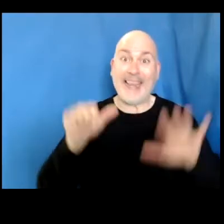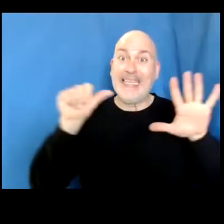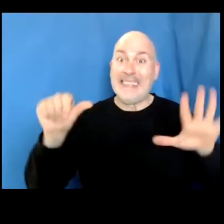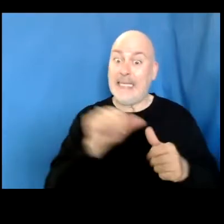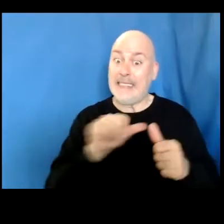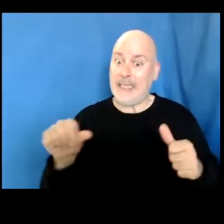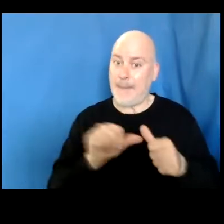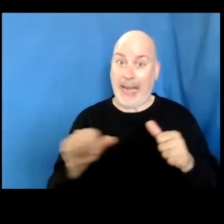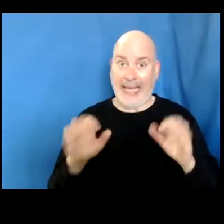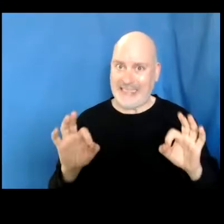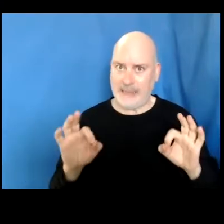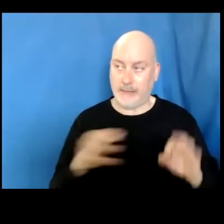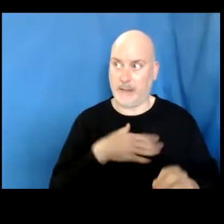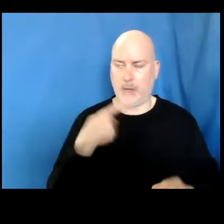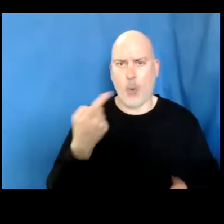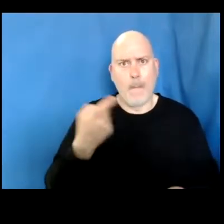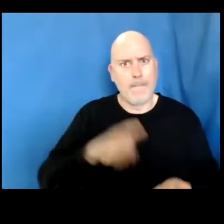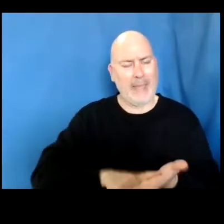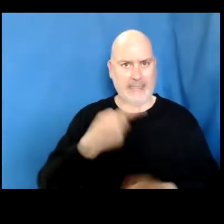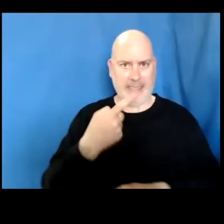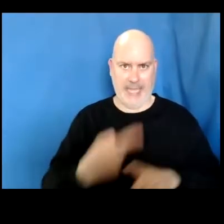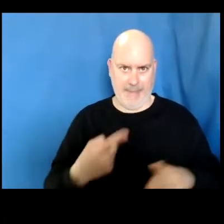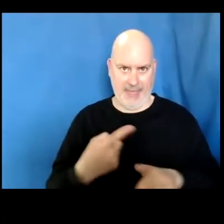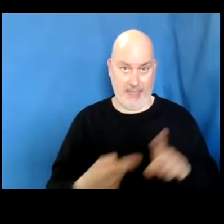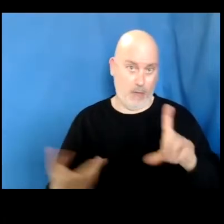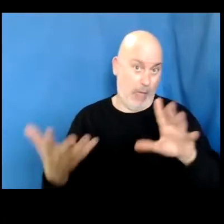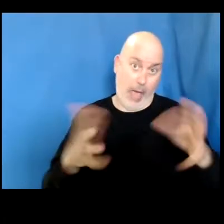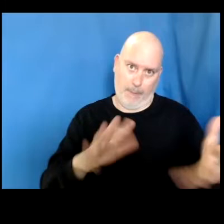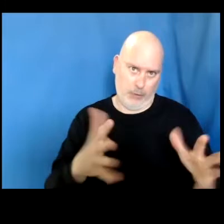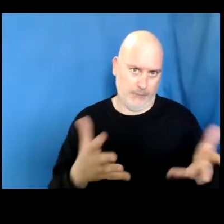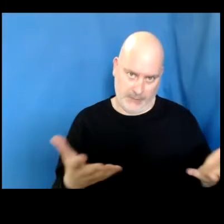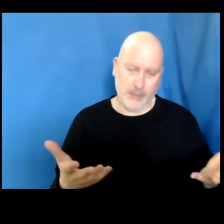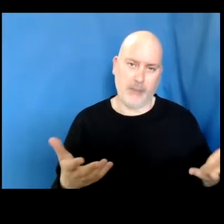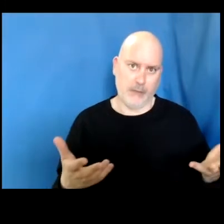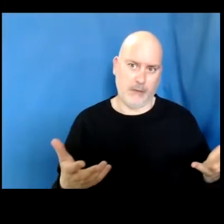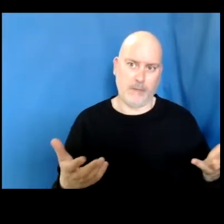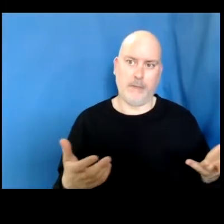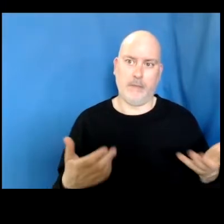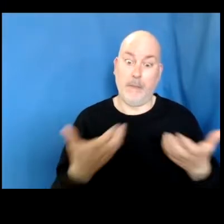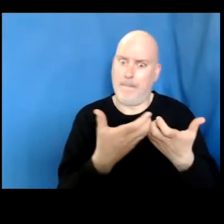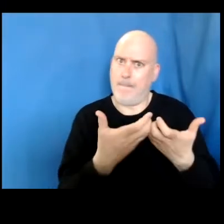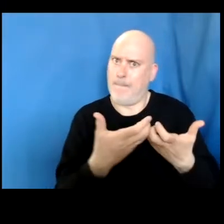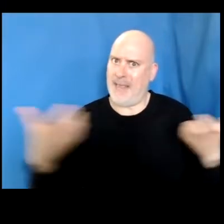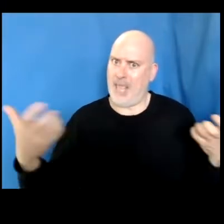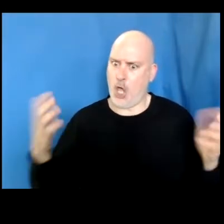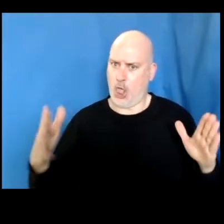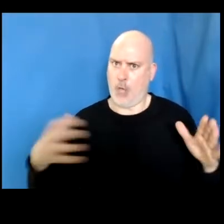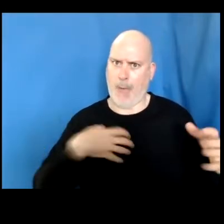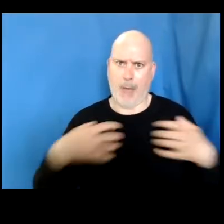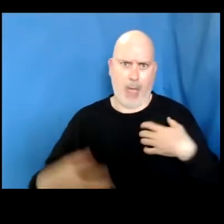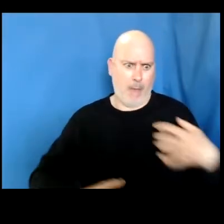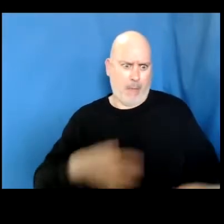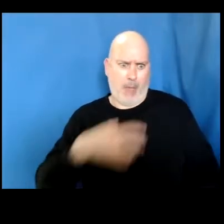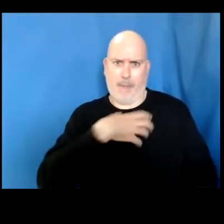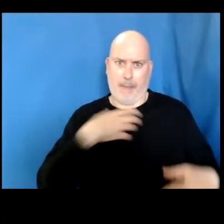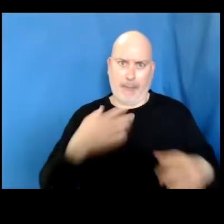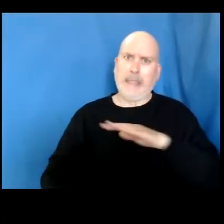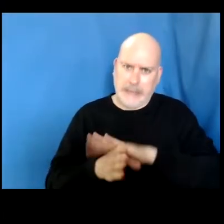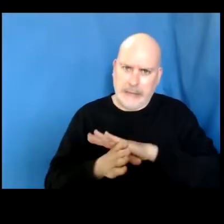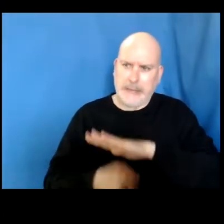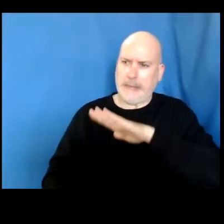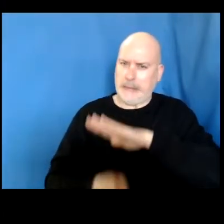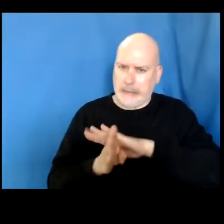que significa 1 mes y medio aproximadamente en el periodo en el que el niño puede ir presentando brotes